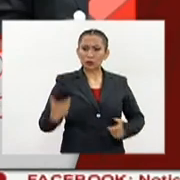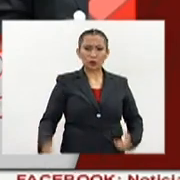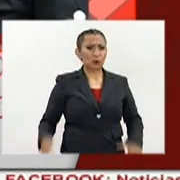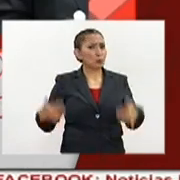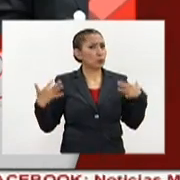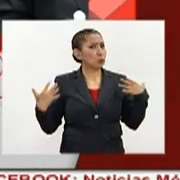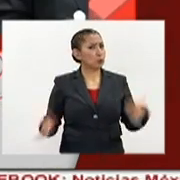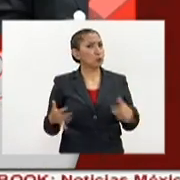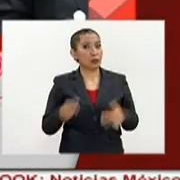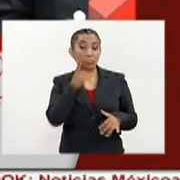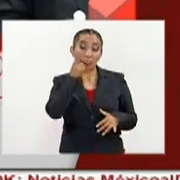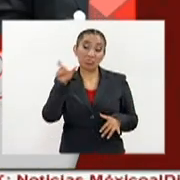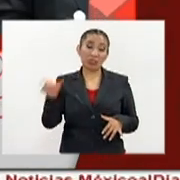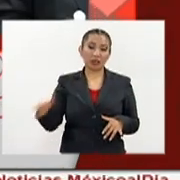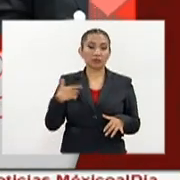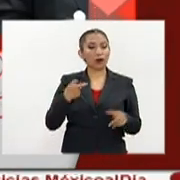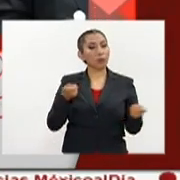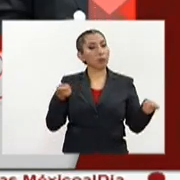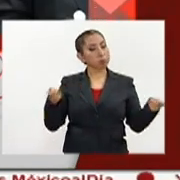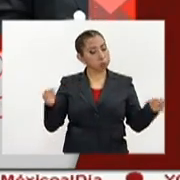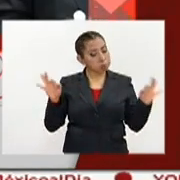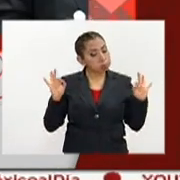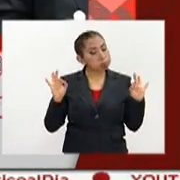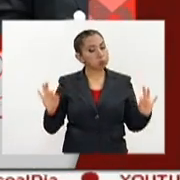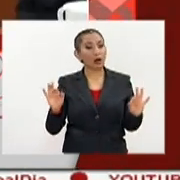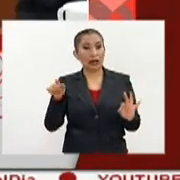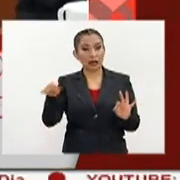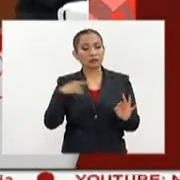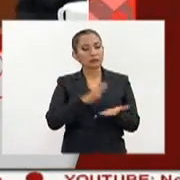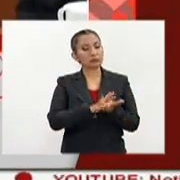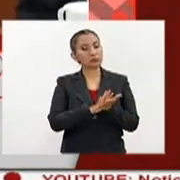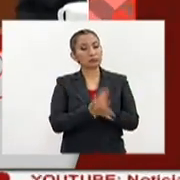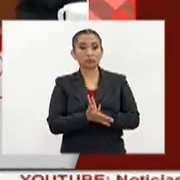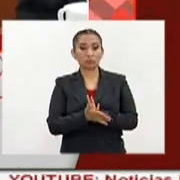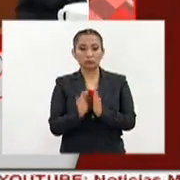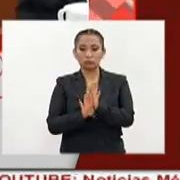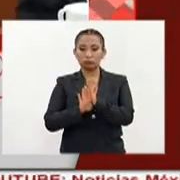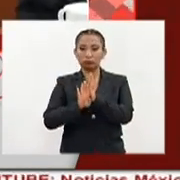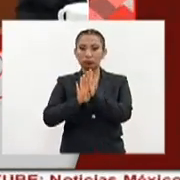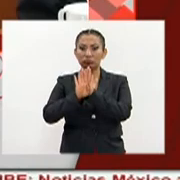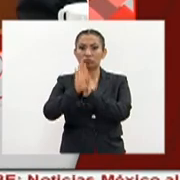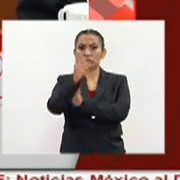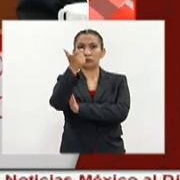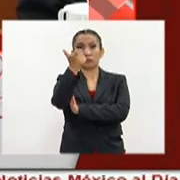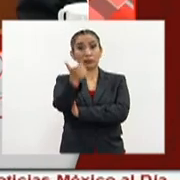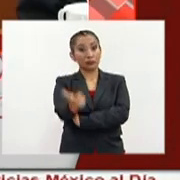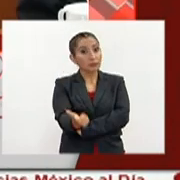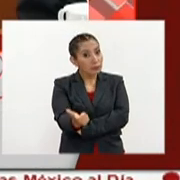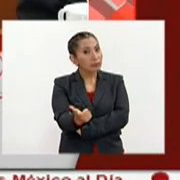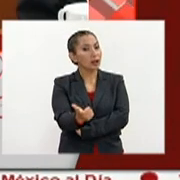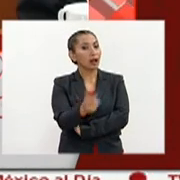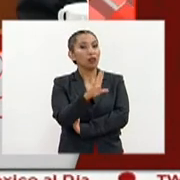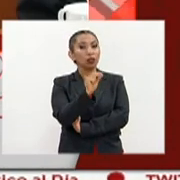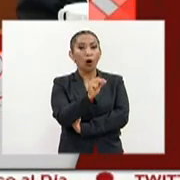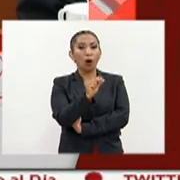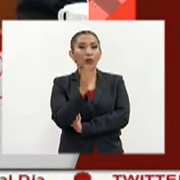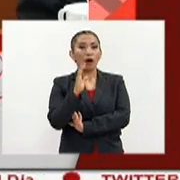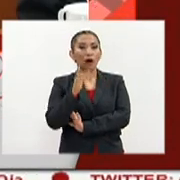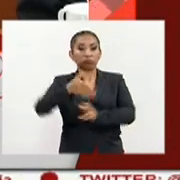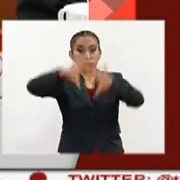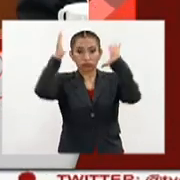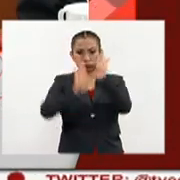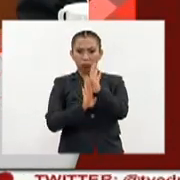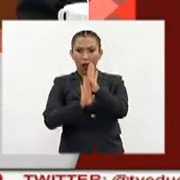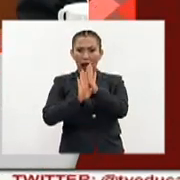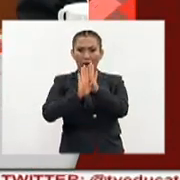prosperidad, como lo llaman ellos, moderada. Esto se traduce en un crecimiento económico ya no tan acelerado como